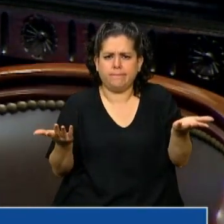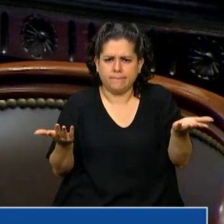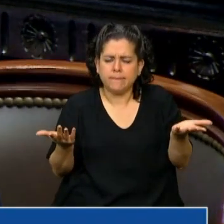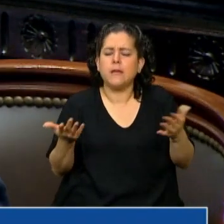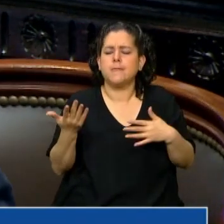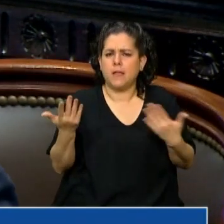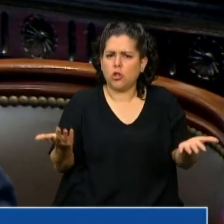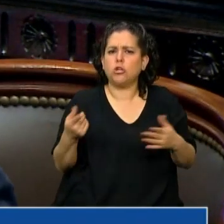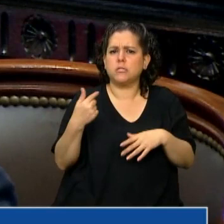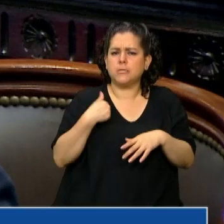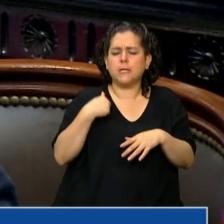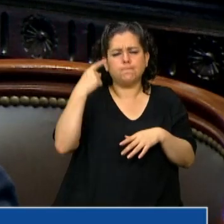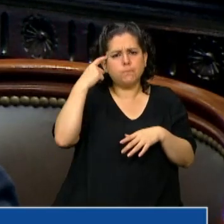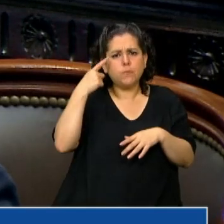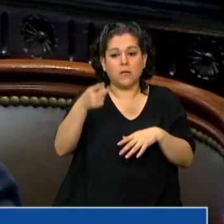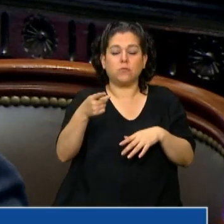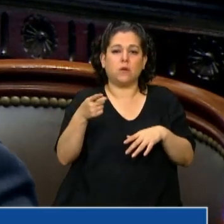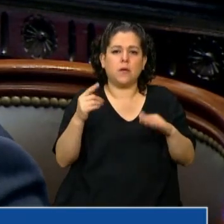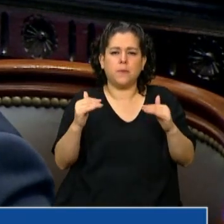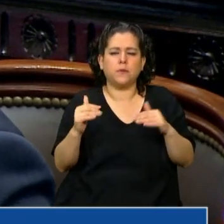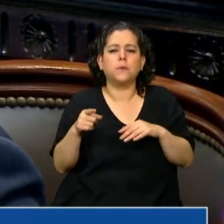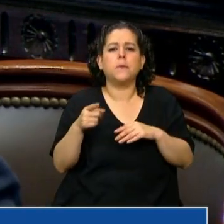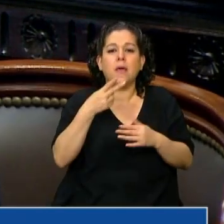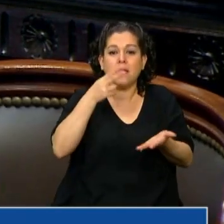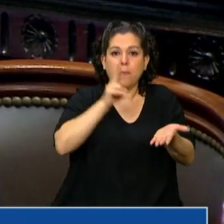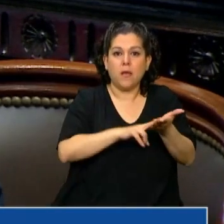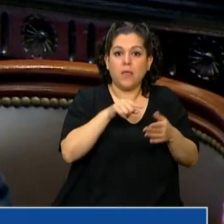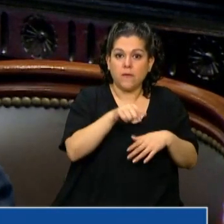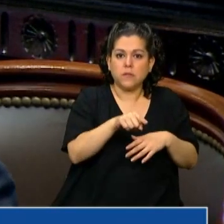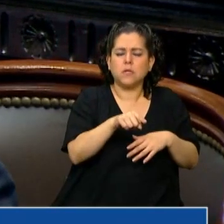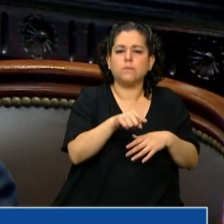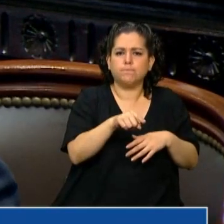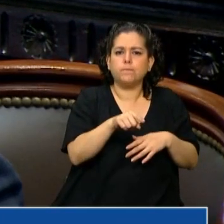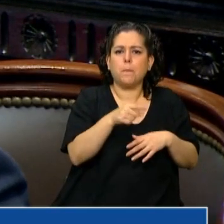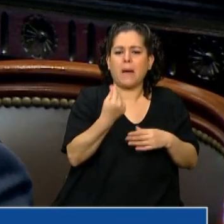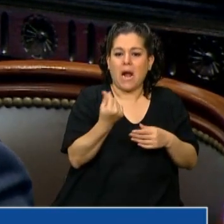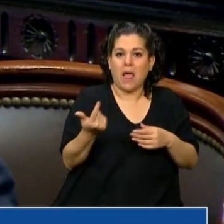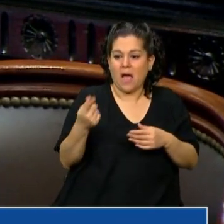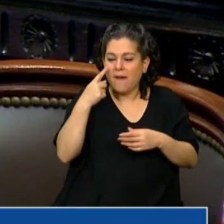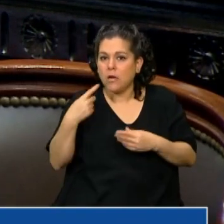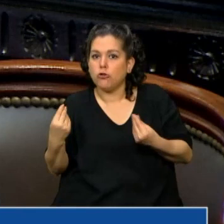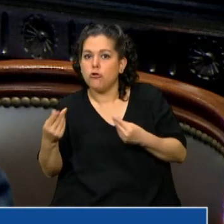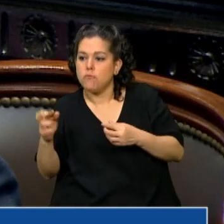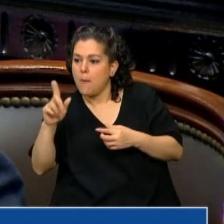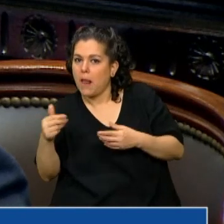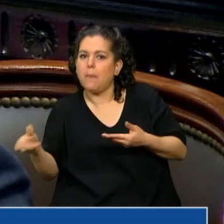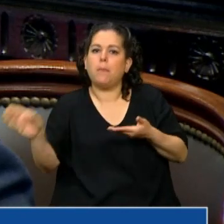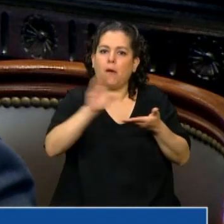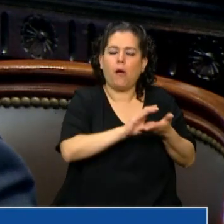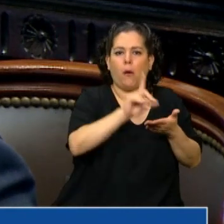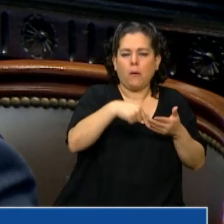cuando profundizamos el déficit fiscal y recurrimos a la emisión para financiarlo, profundizamos la